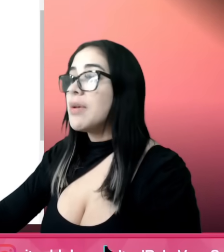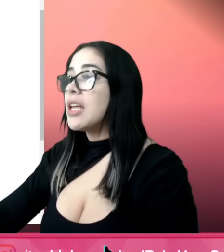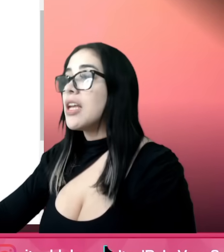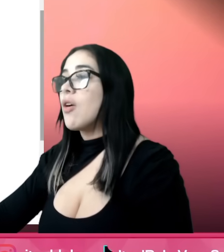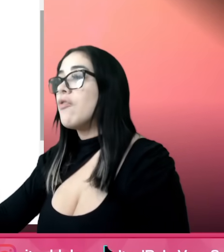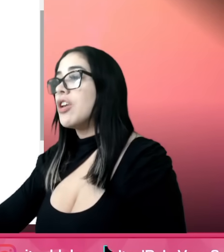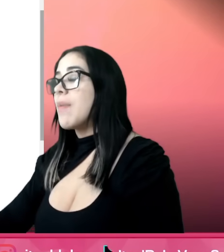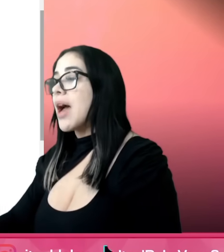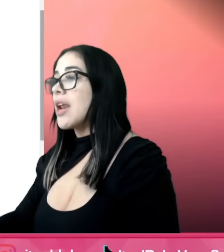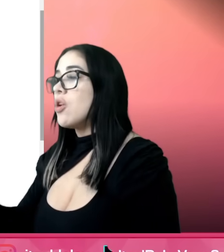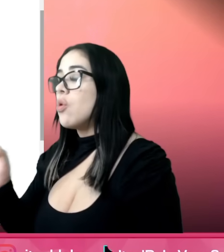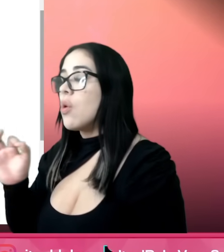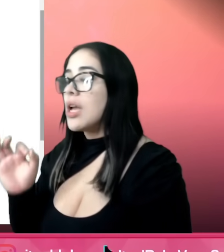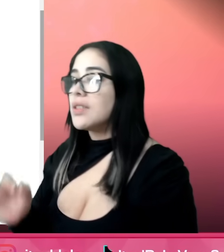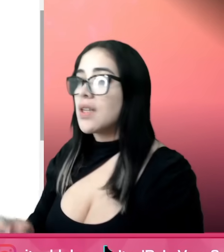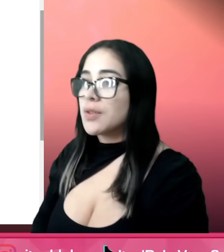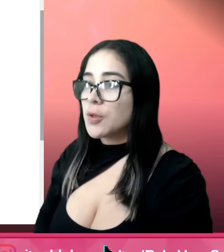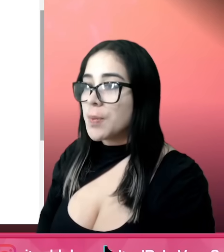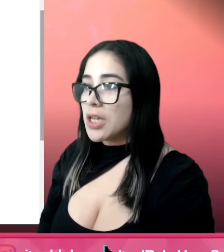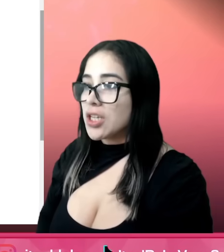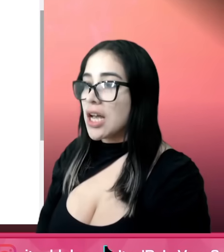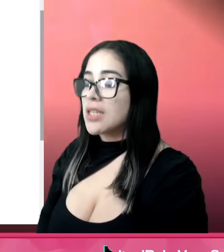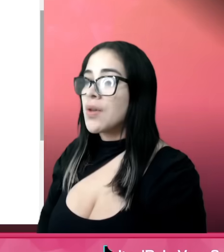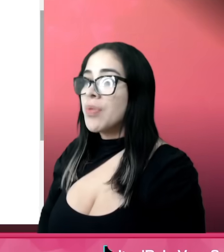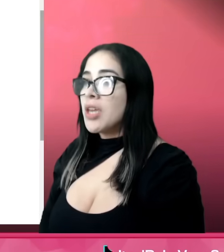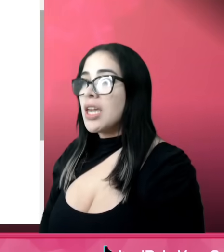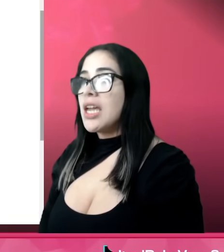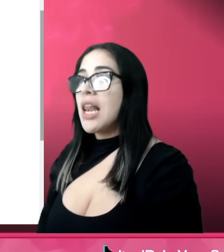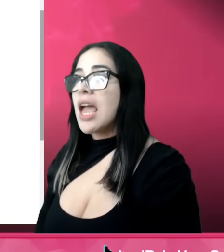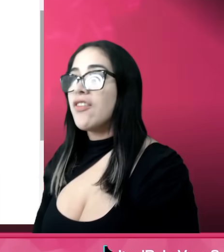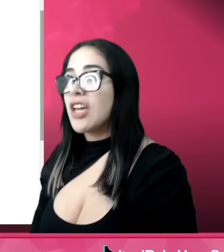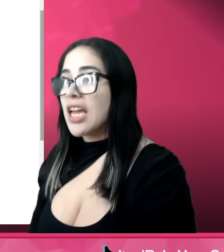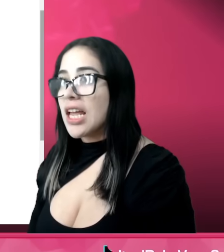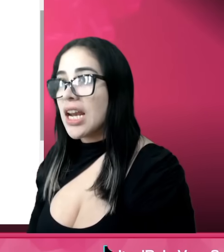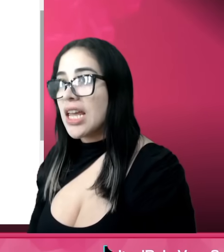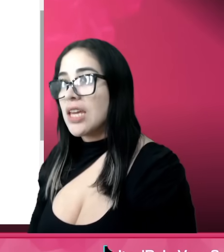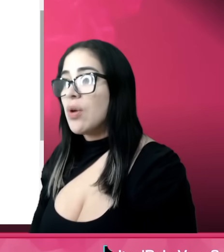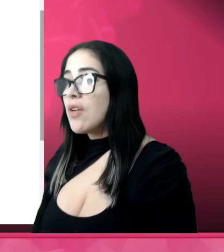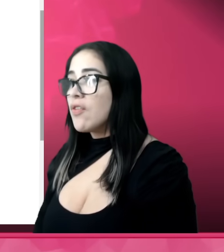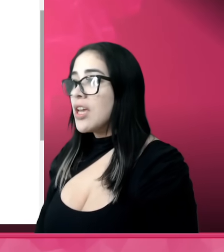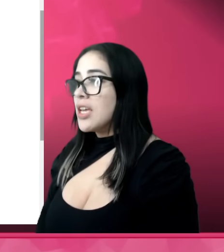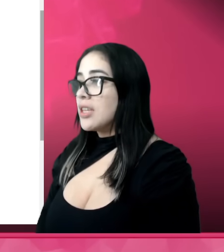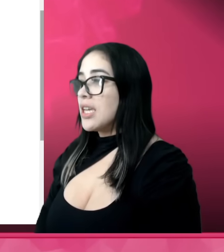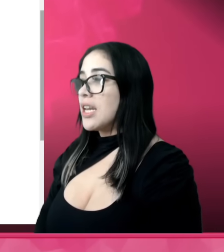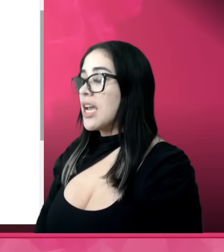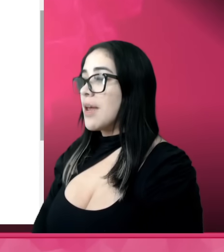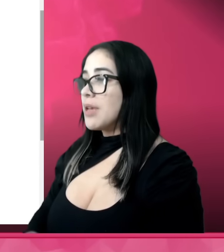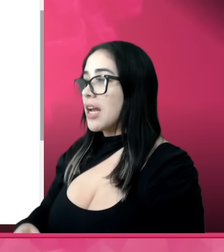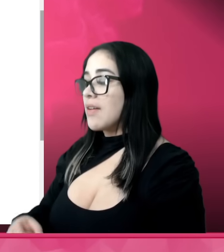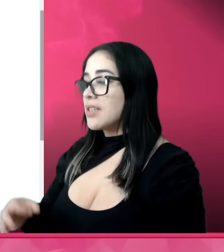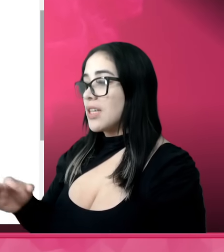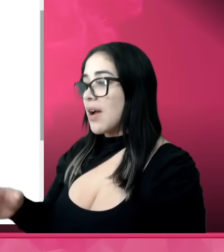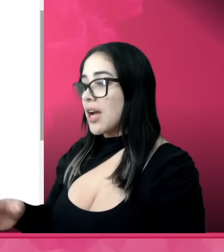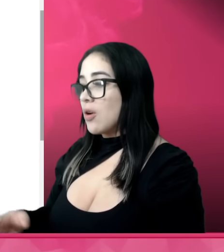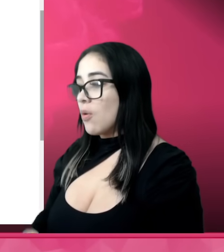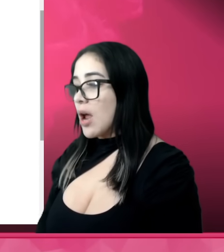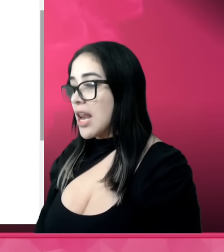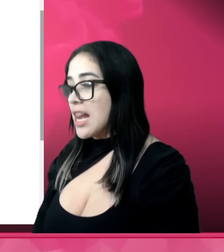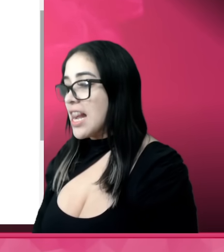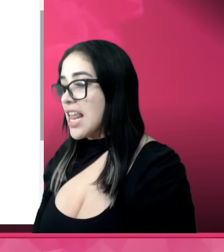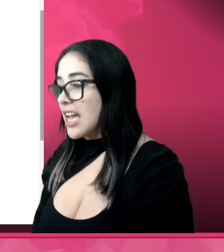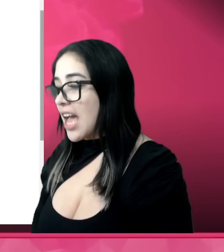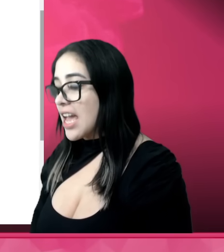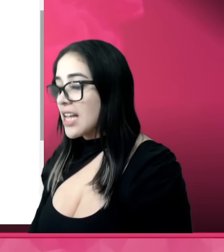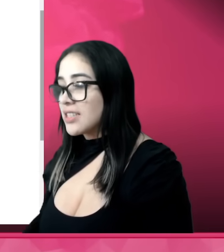se termina de confirmar nuestra sospechas y la fgr y weaft tienen en la mera Cabeza de Vaca